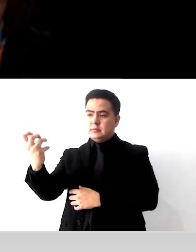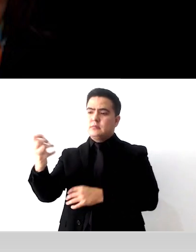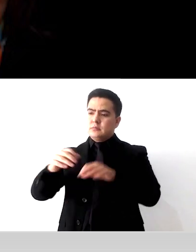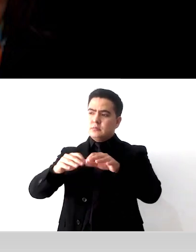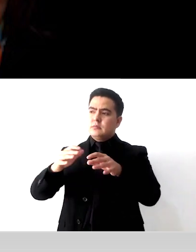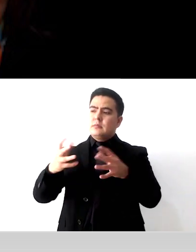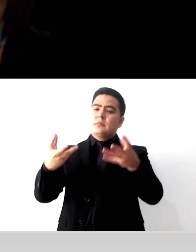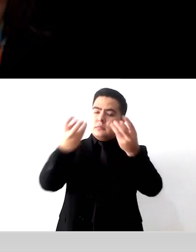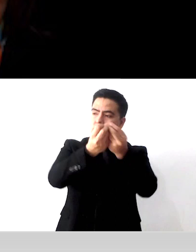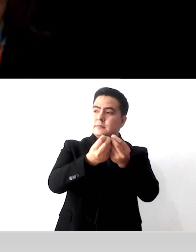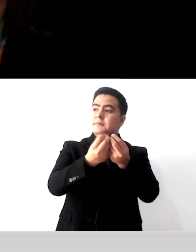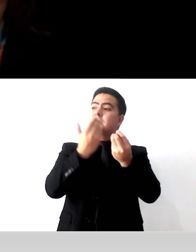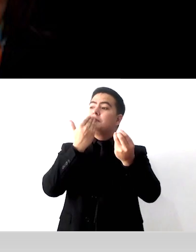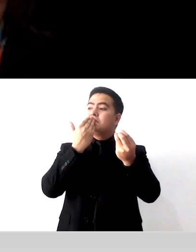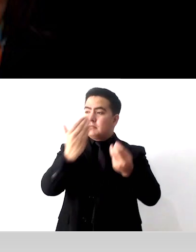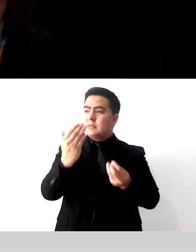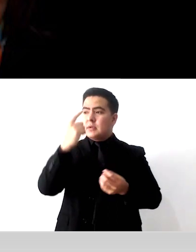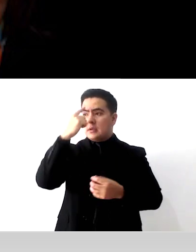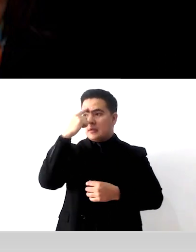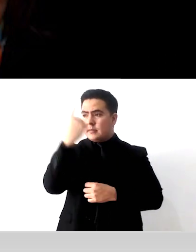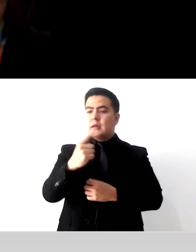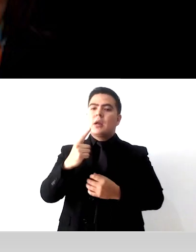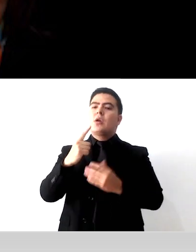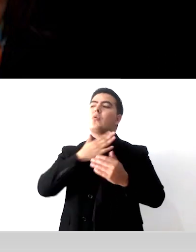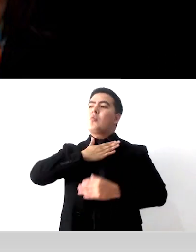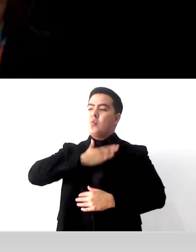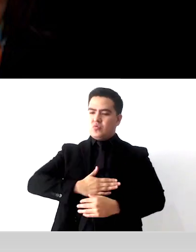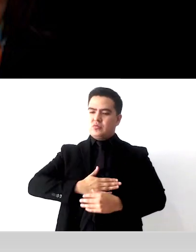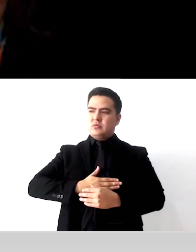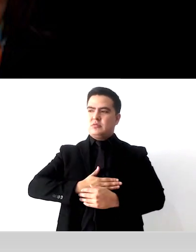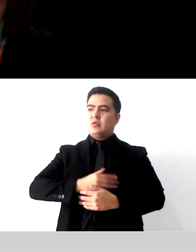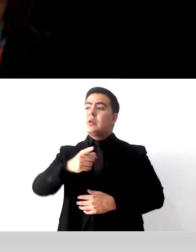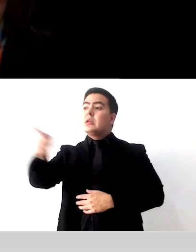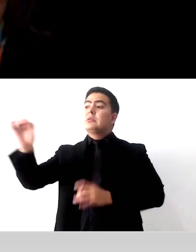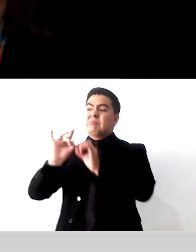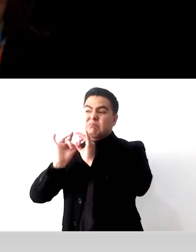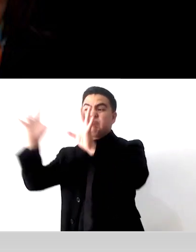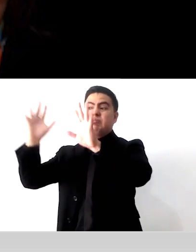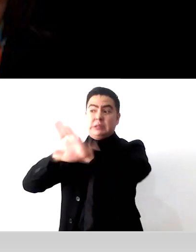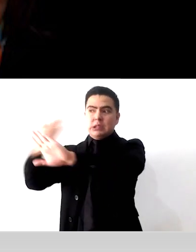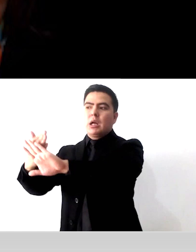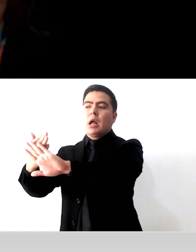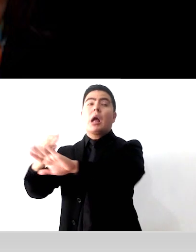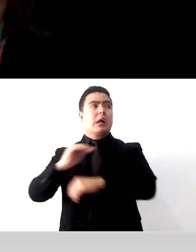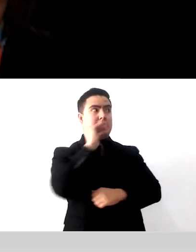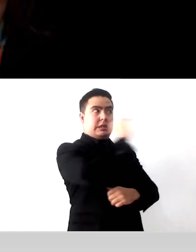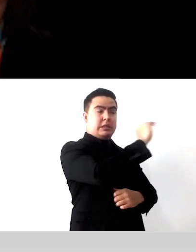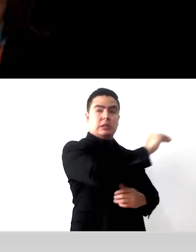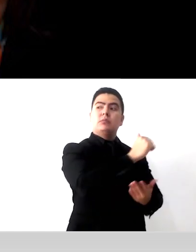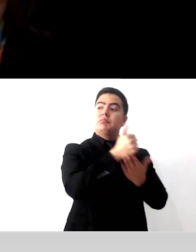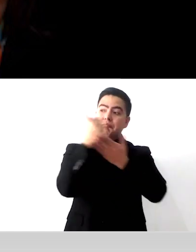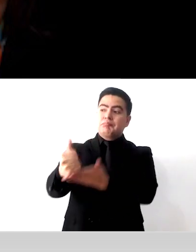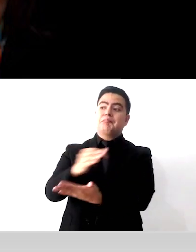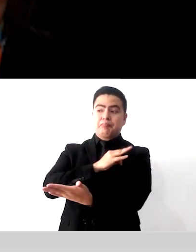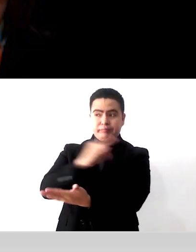político a acceder a una comisión de justicia, a denunciar lo que está sucediendo. Hay protocolos que han de estar guardados en los cajones,